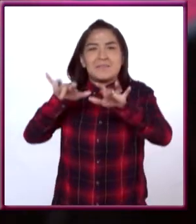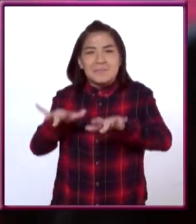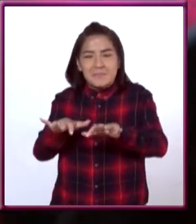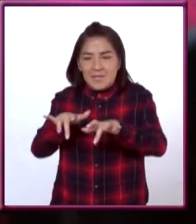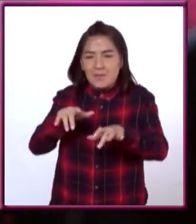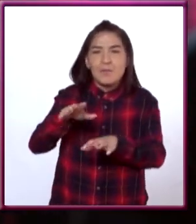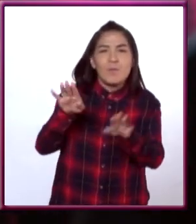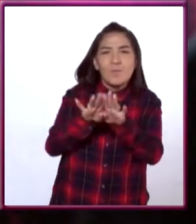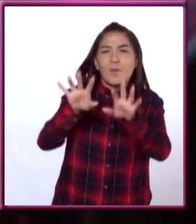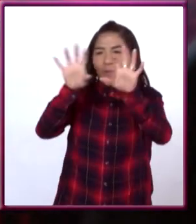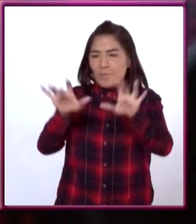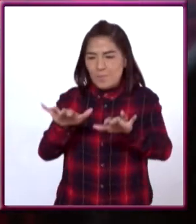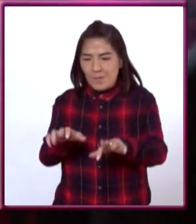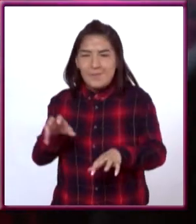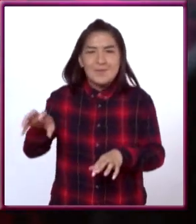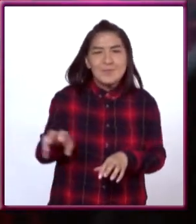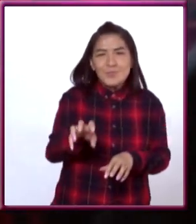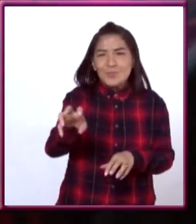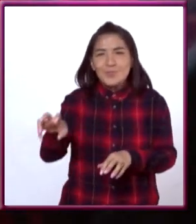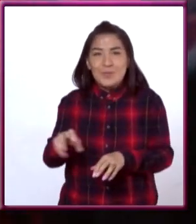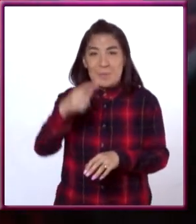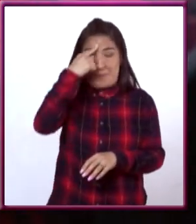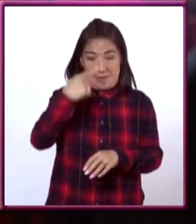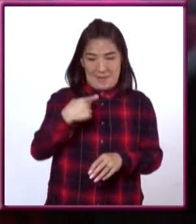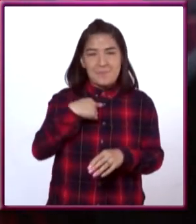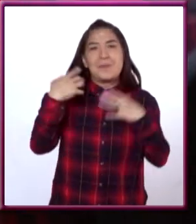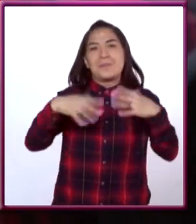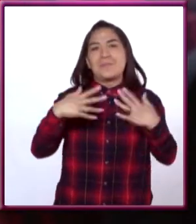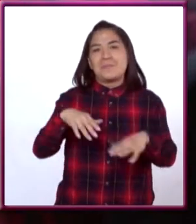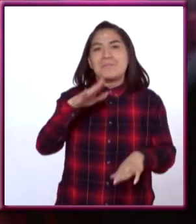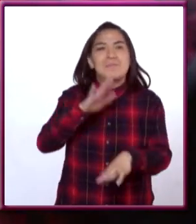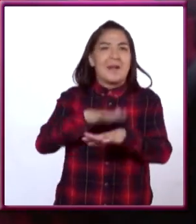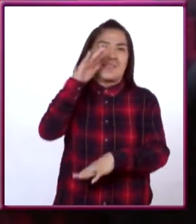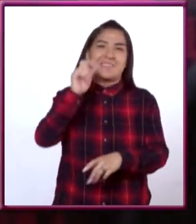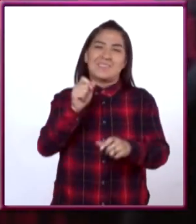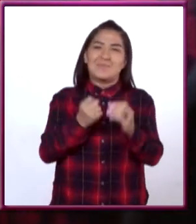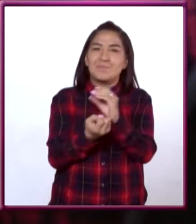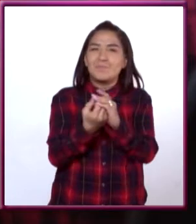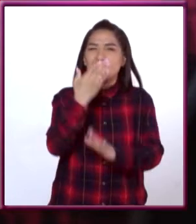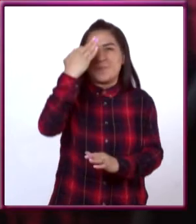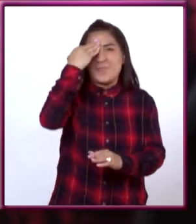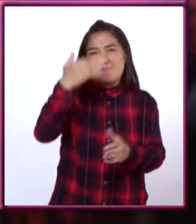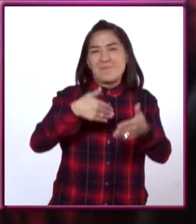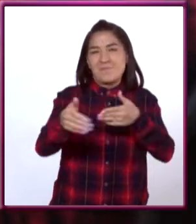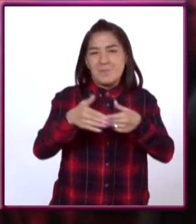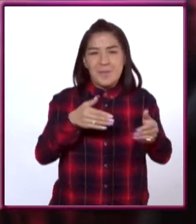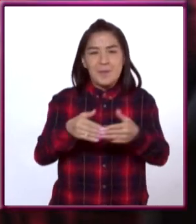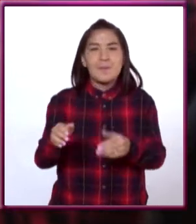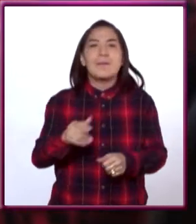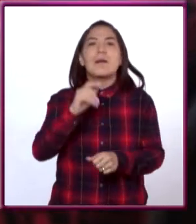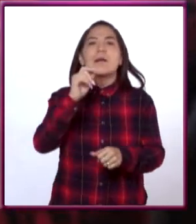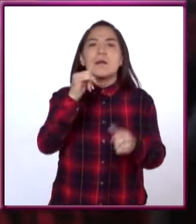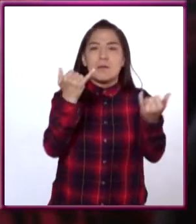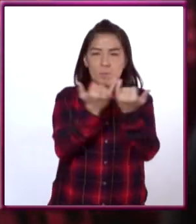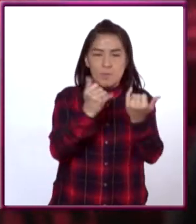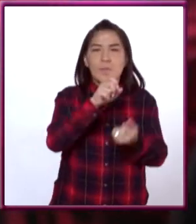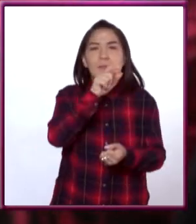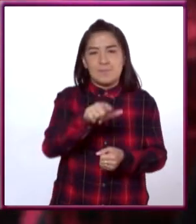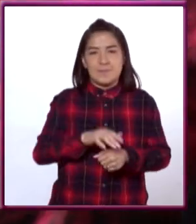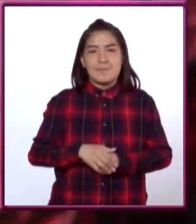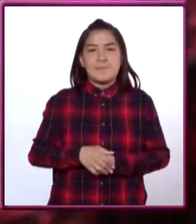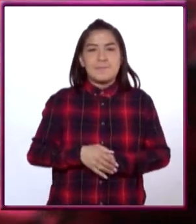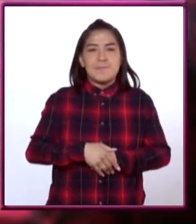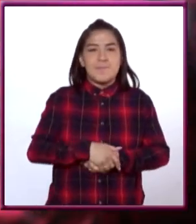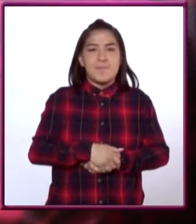lo que están ideando. Entonces, eso para mí es una forma de democratizar el conocimiento. Aplicaciones, lo decía